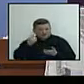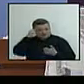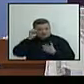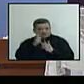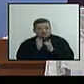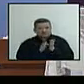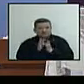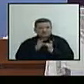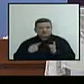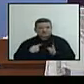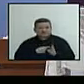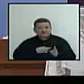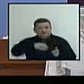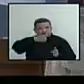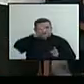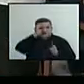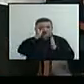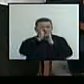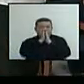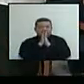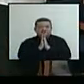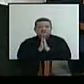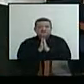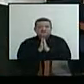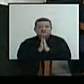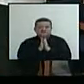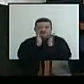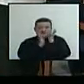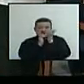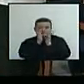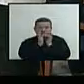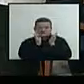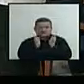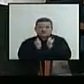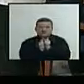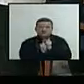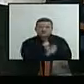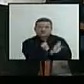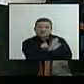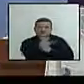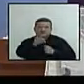Jesucristo nuestro Señor. Amén. El Señor esté con ustedes.